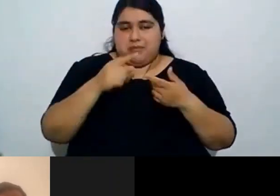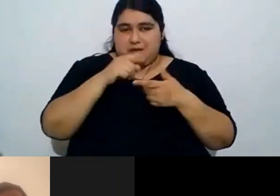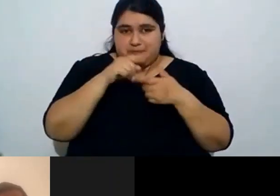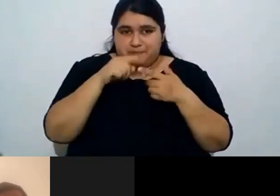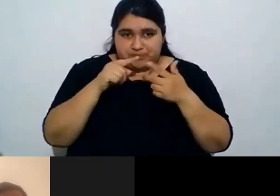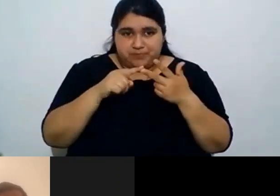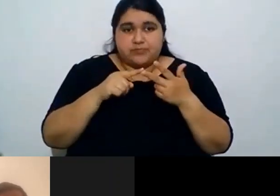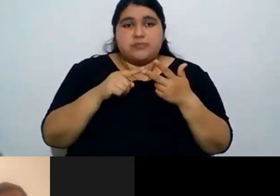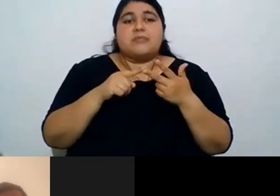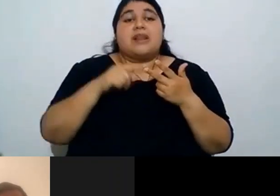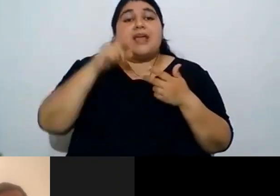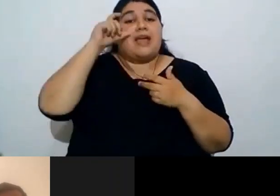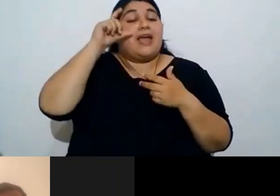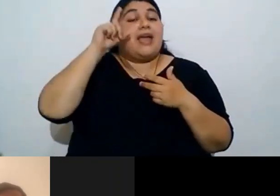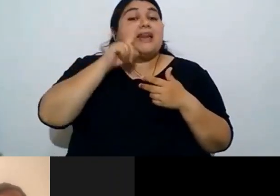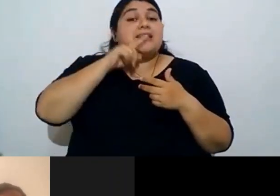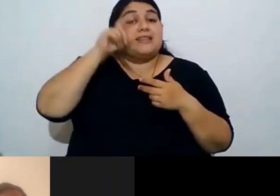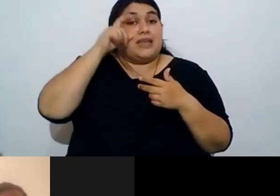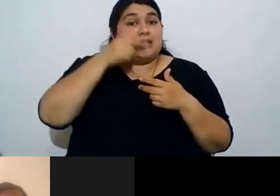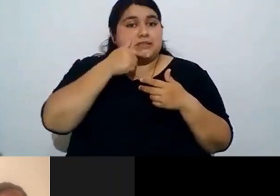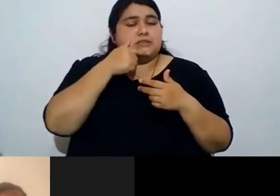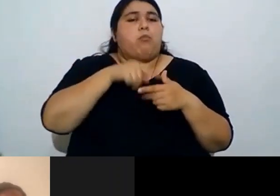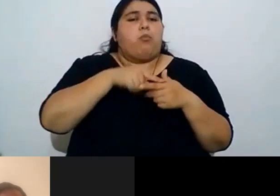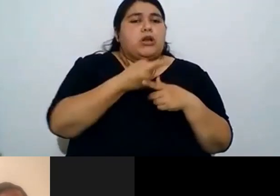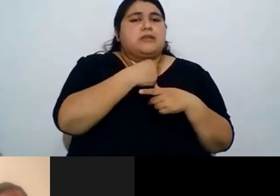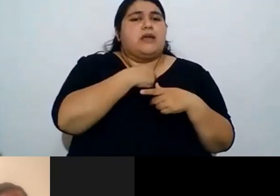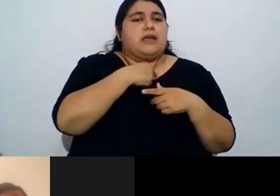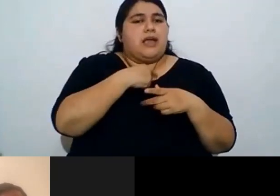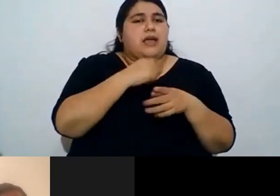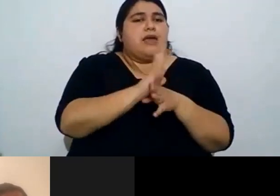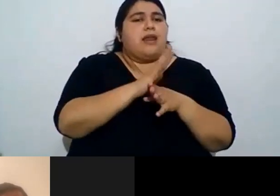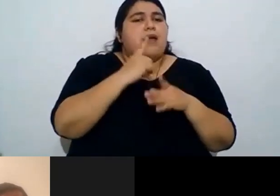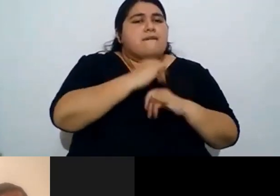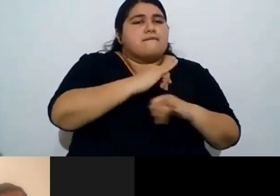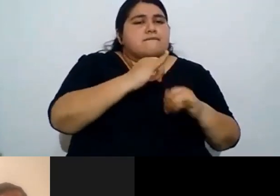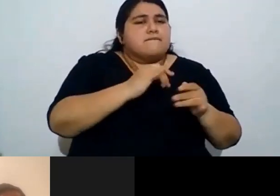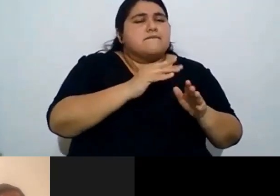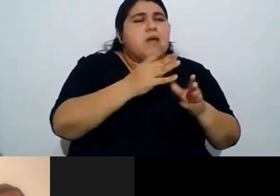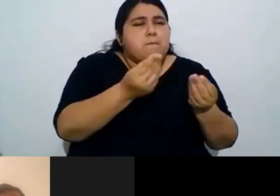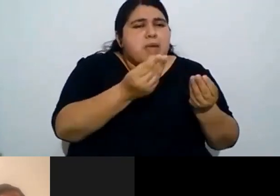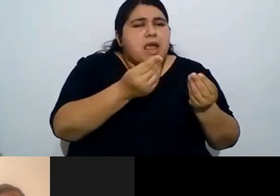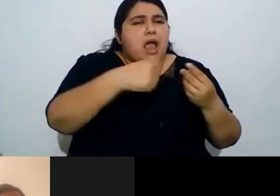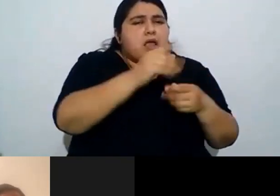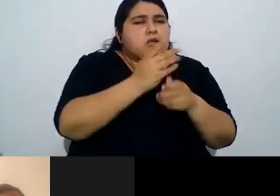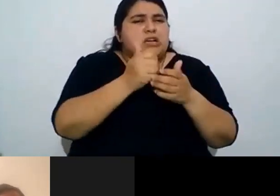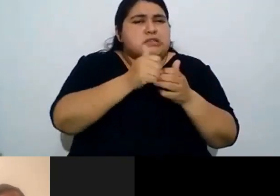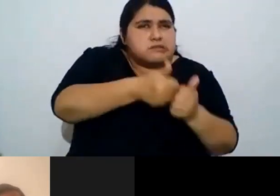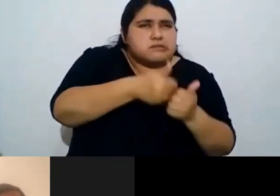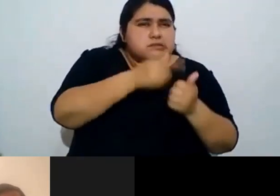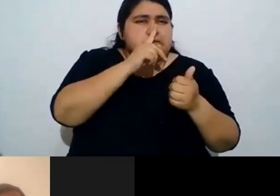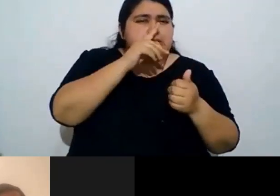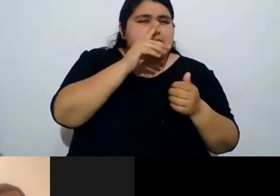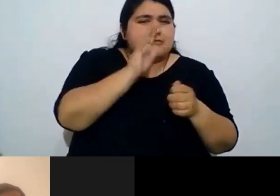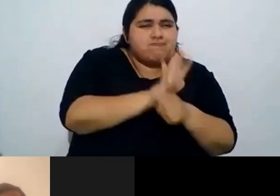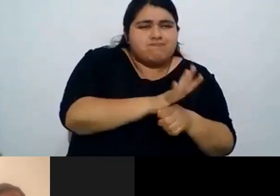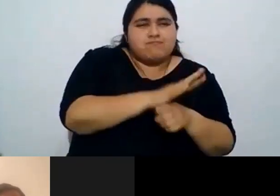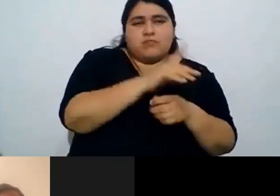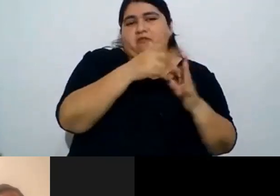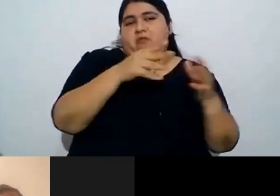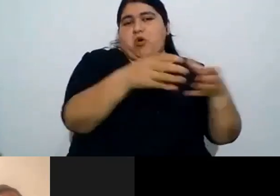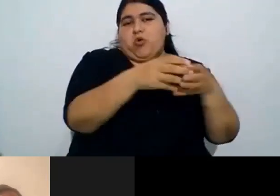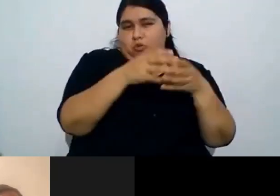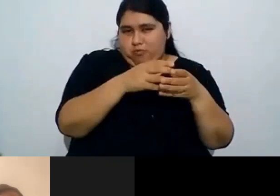Las élites políticas quieren infringir miedo. Estas élites, pues obviamente son los cuerpos armados que ya